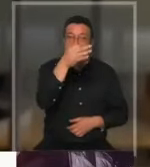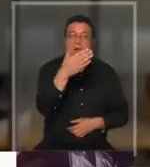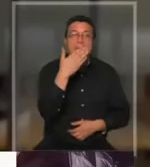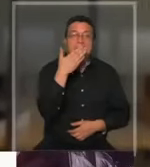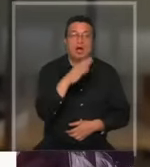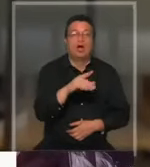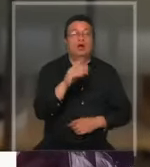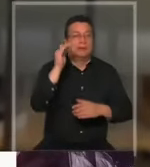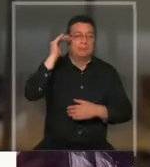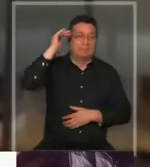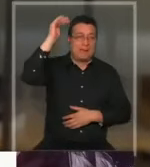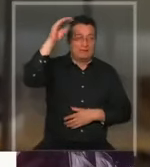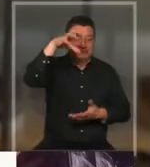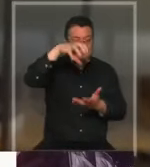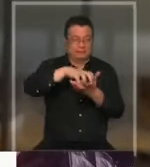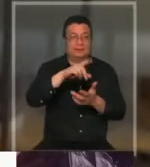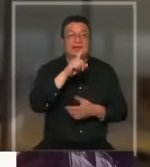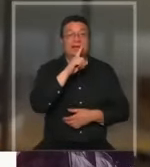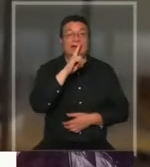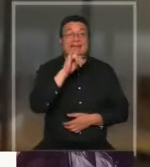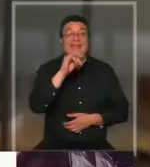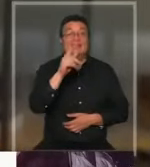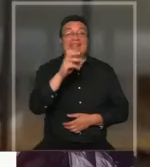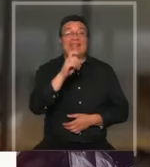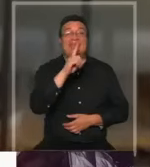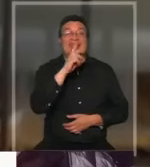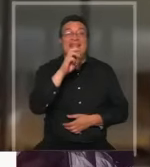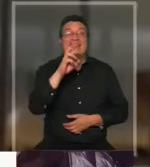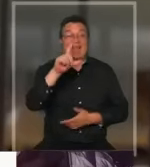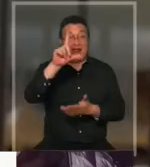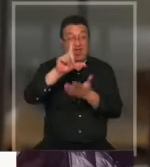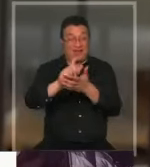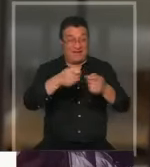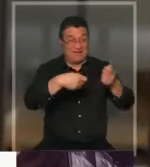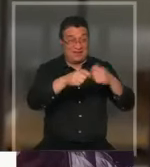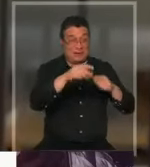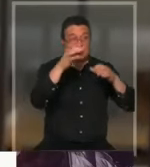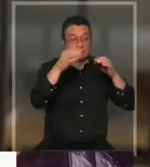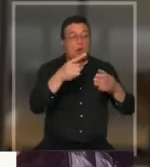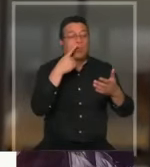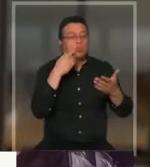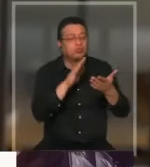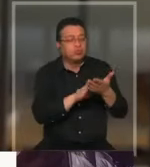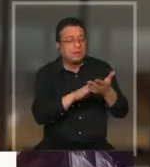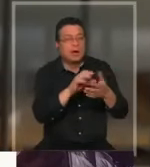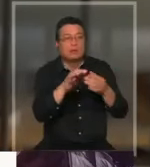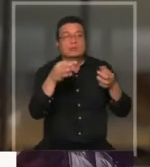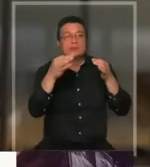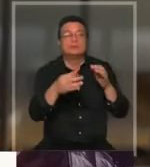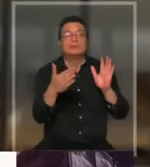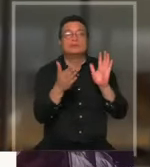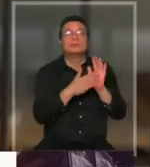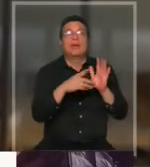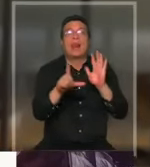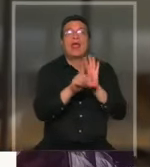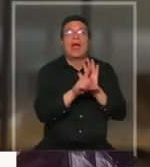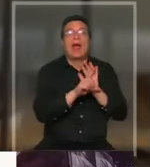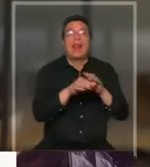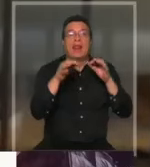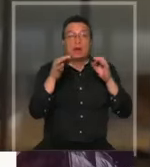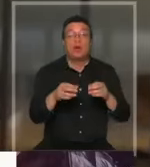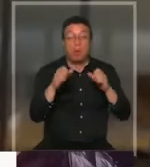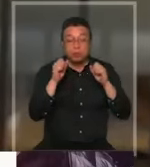tiqueteras incorporen mecanismos de comprobación de la autenticidad de los tickets que están entregando a los consumidores. De esta manera, quien adquiere un ticket